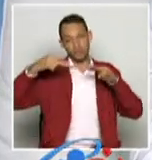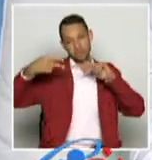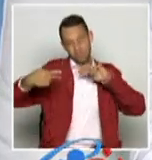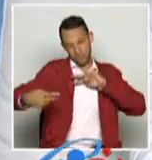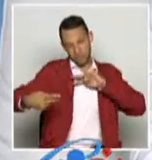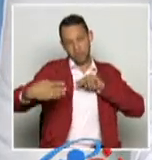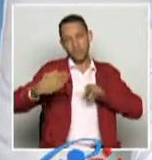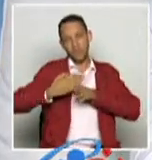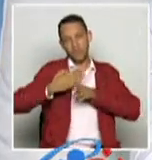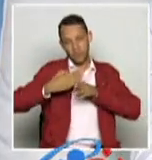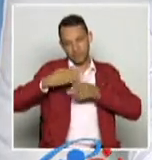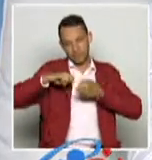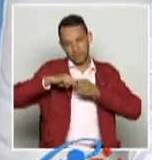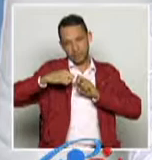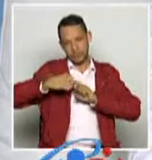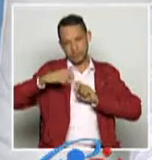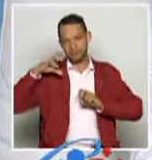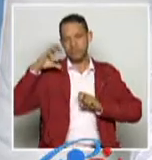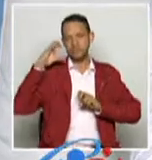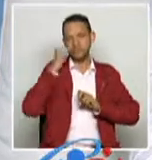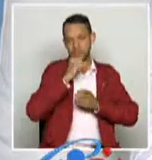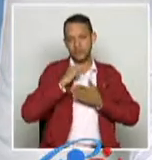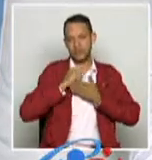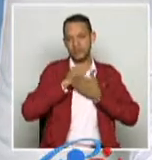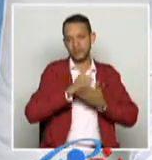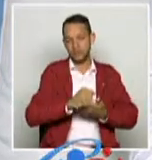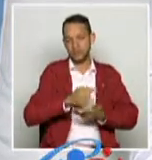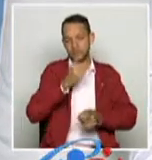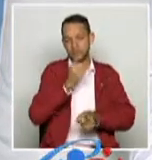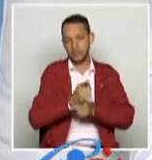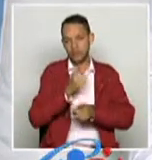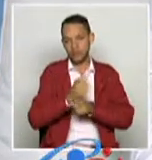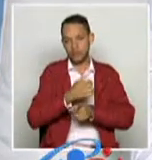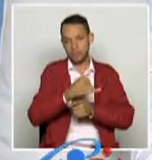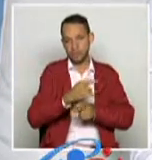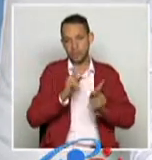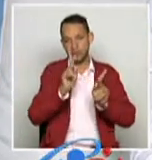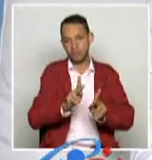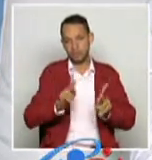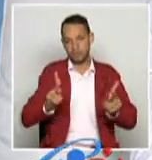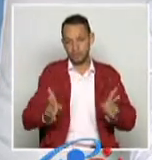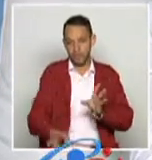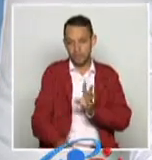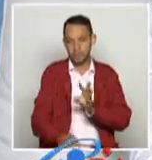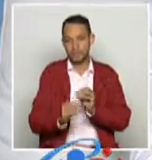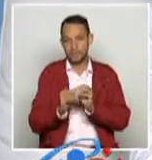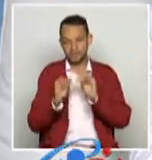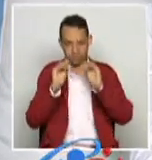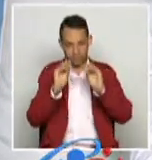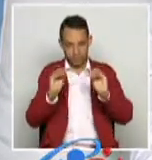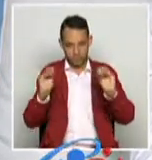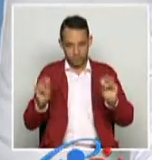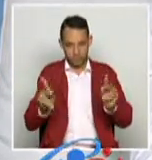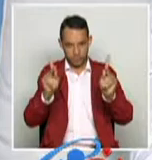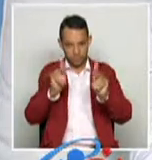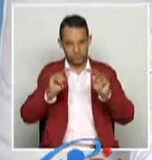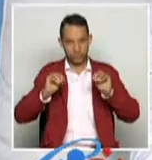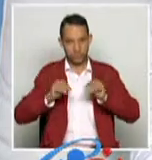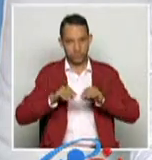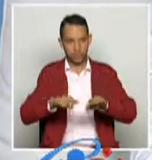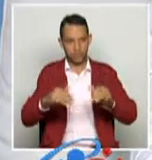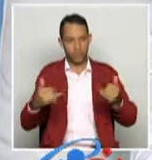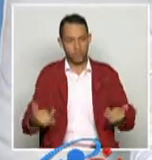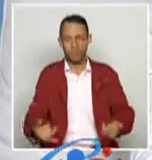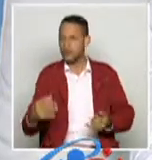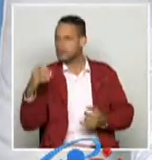tenga una cardiopatía congénita, hay que sospechar también que pueda tener una enfermedad del corazón. Esos son los signos y síntomas que nos hacen sospechar